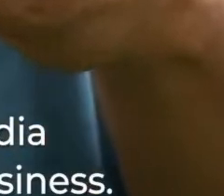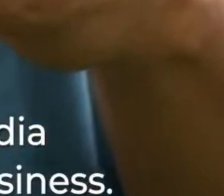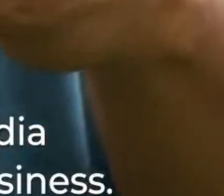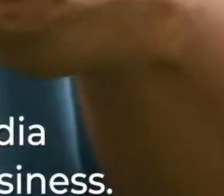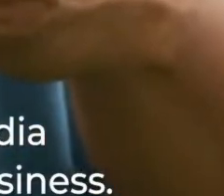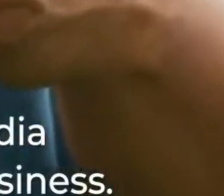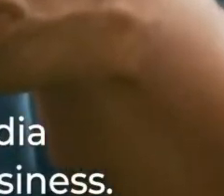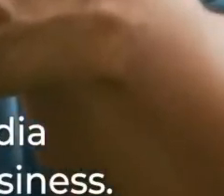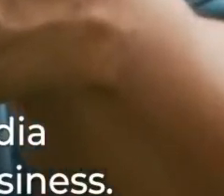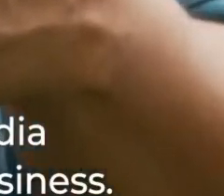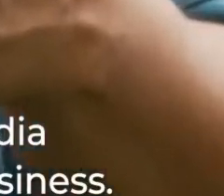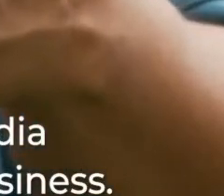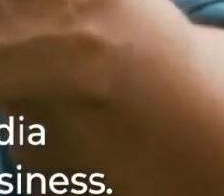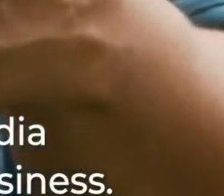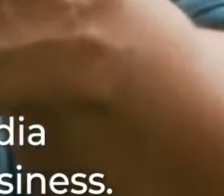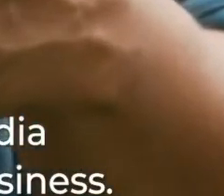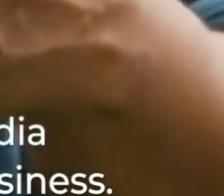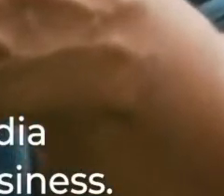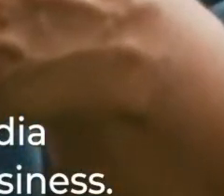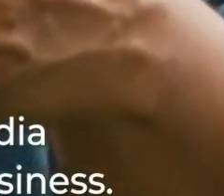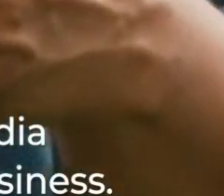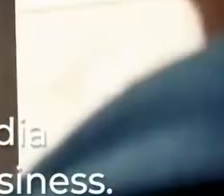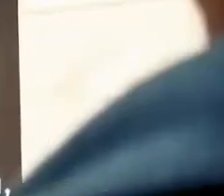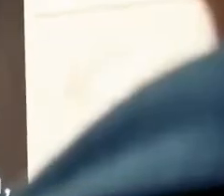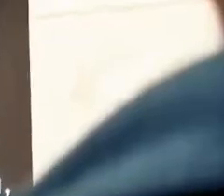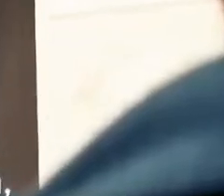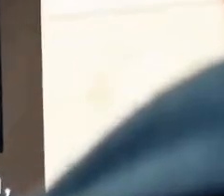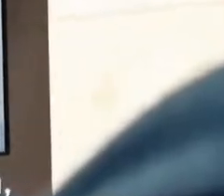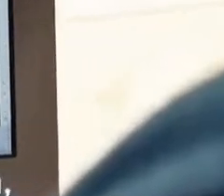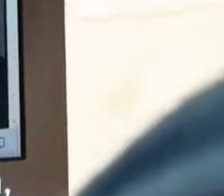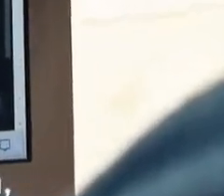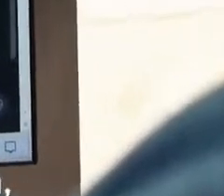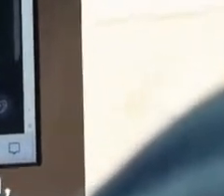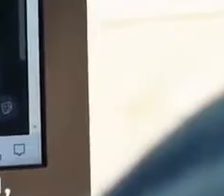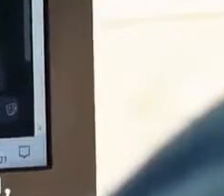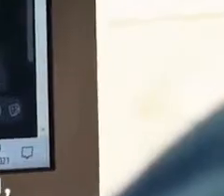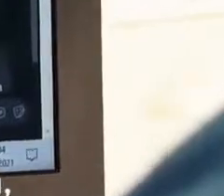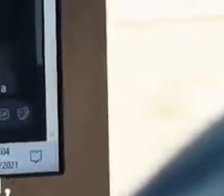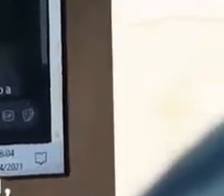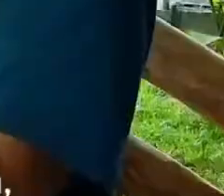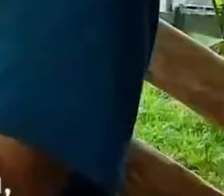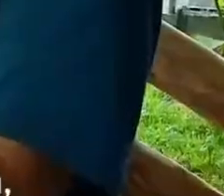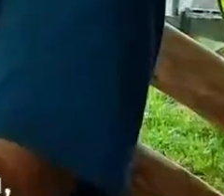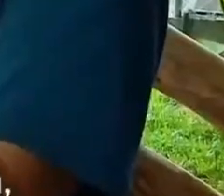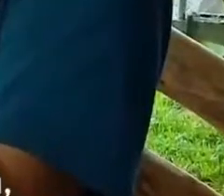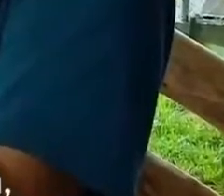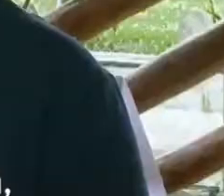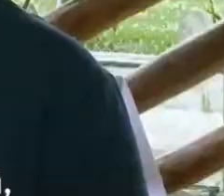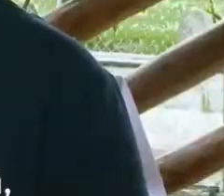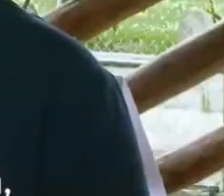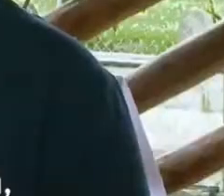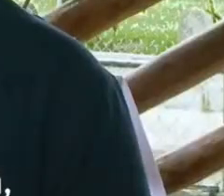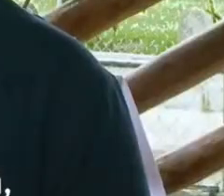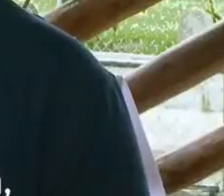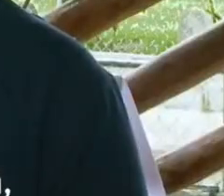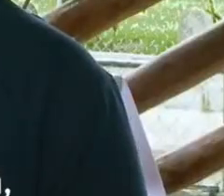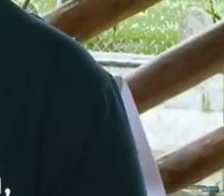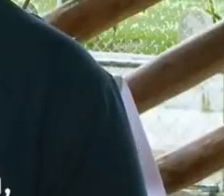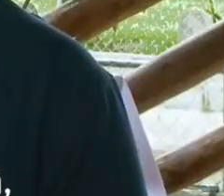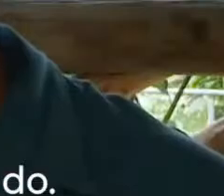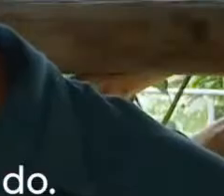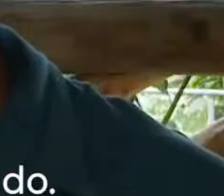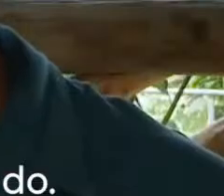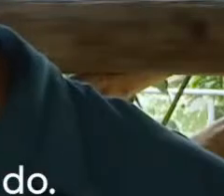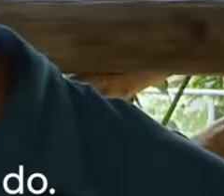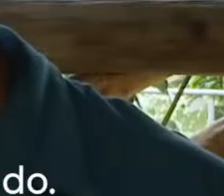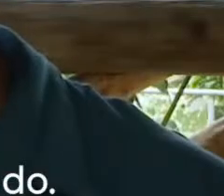Facebook, WhatsApp, como una forma de promocionar su negocio. Se creó una página de Facebook con algunas de las fotos de acá, del